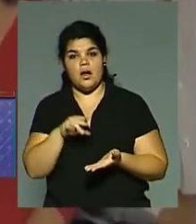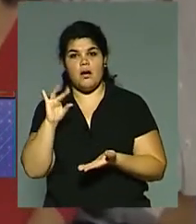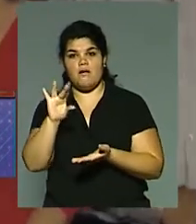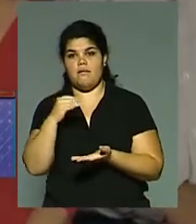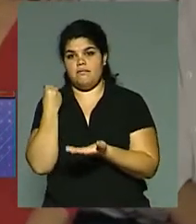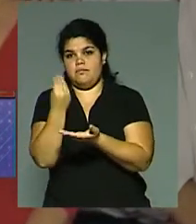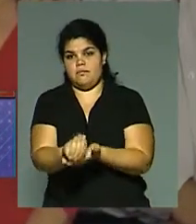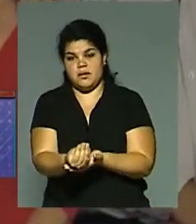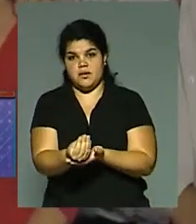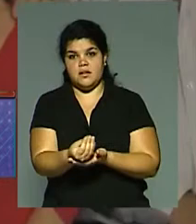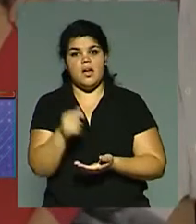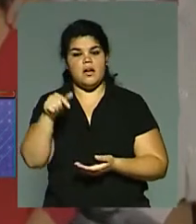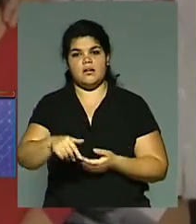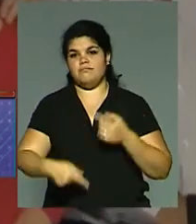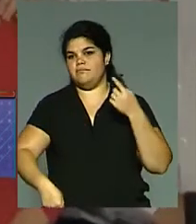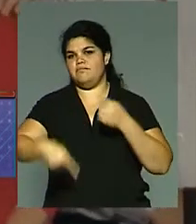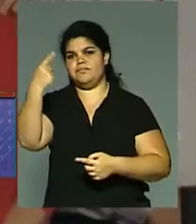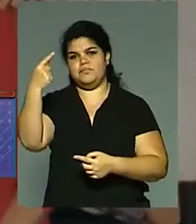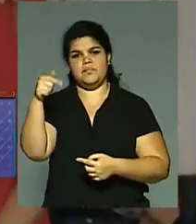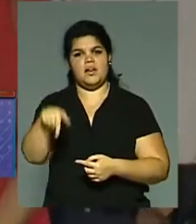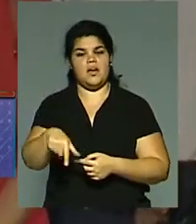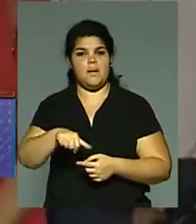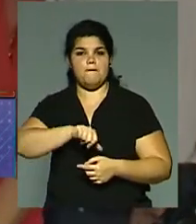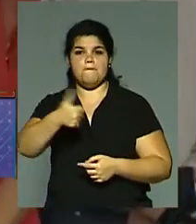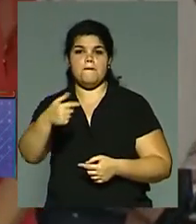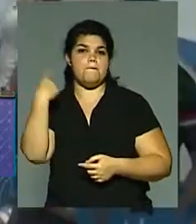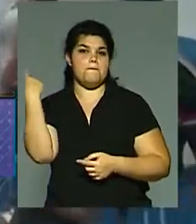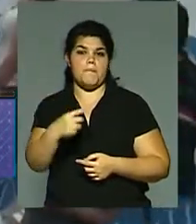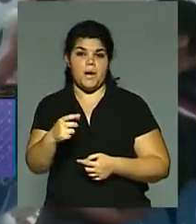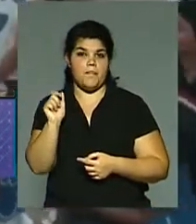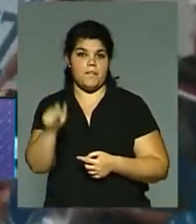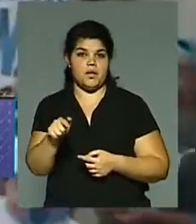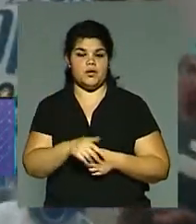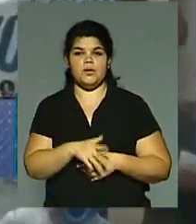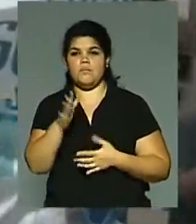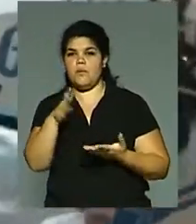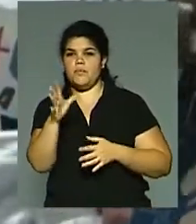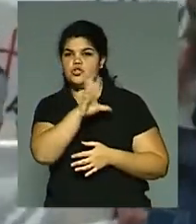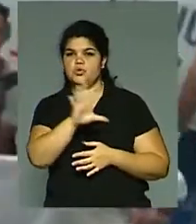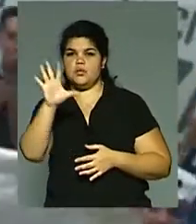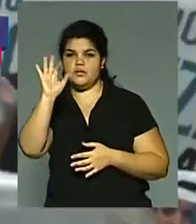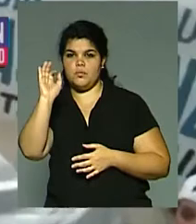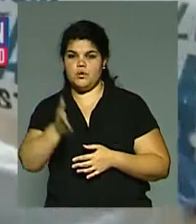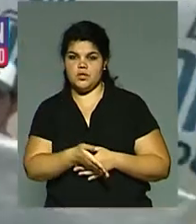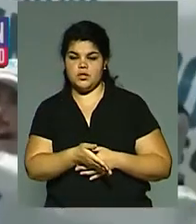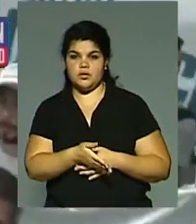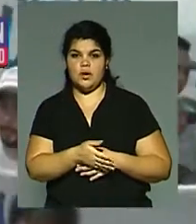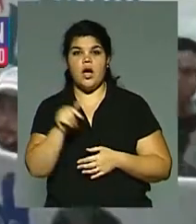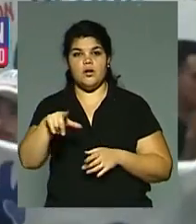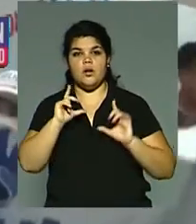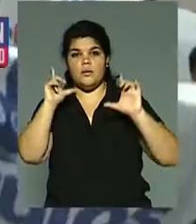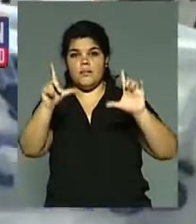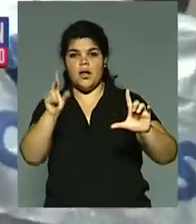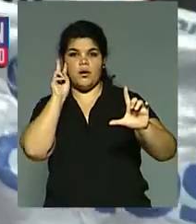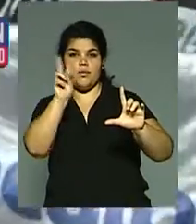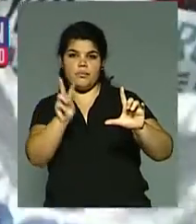amplísimo triunfo dentro de las primarias porque obtuvo alrededor del 55%. Ahora vamos a ver una placa para ver los